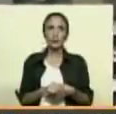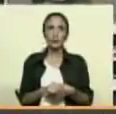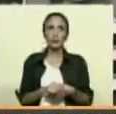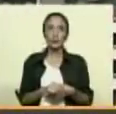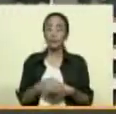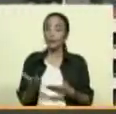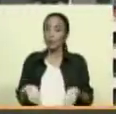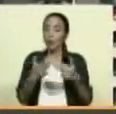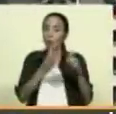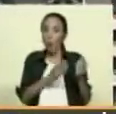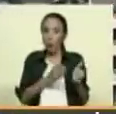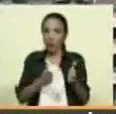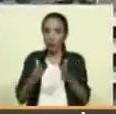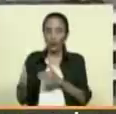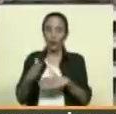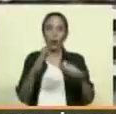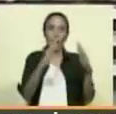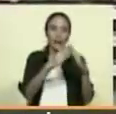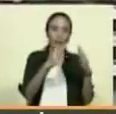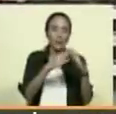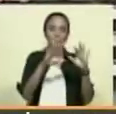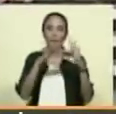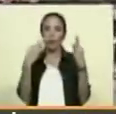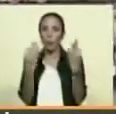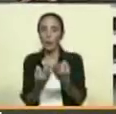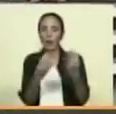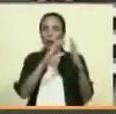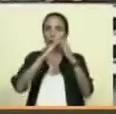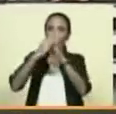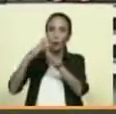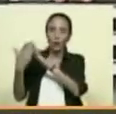Tenemos que organizarnos en el hogar, en la familia.